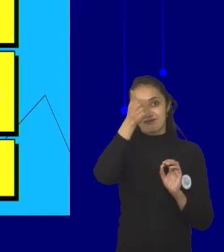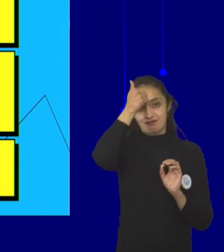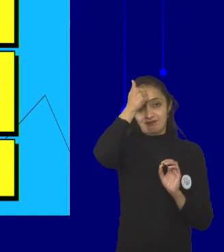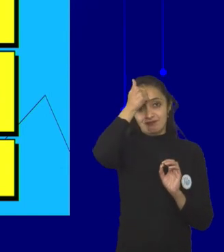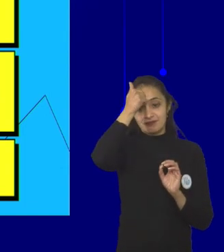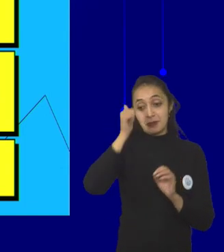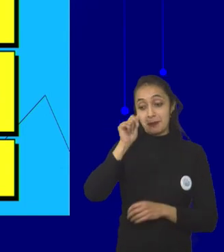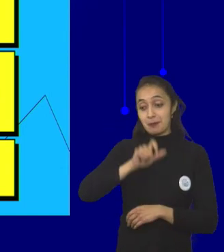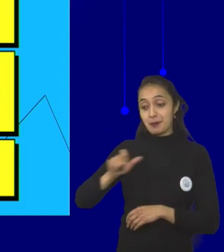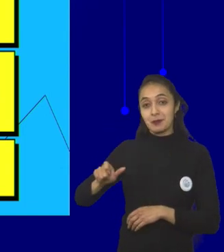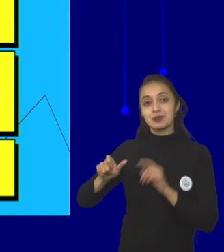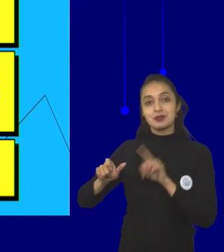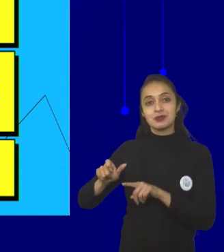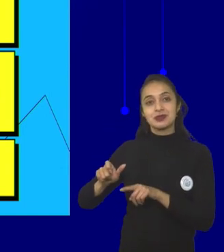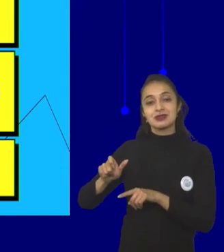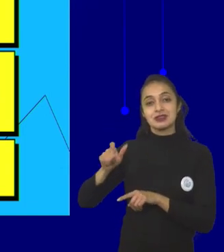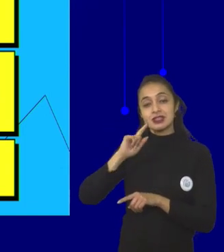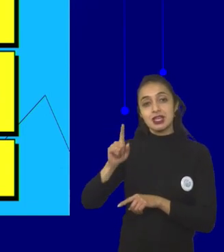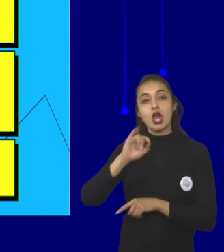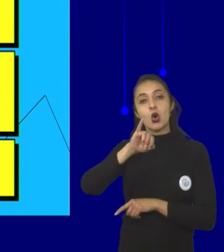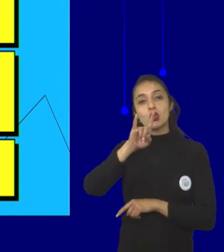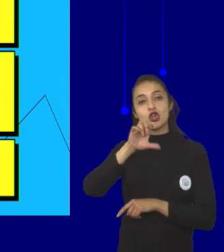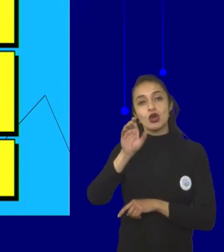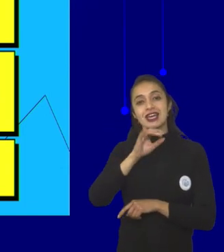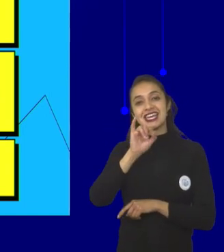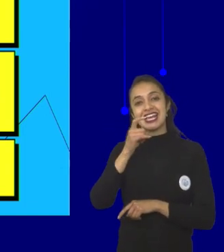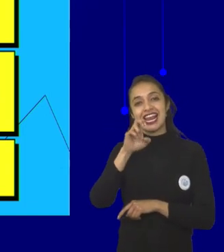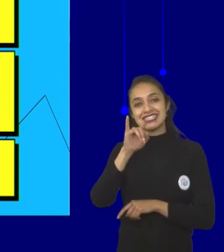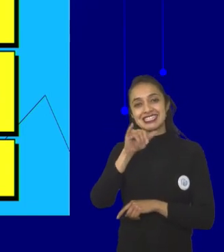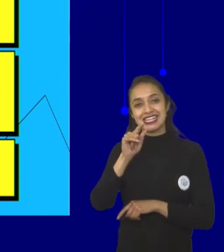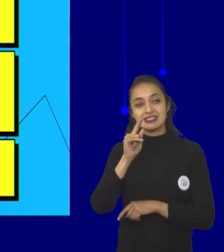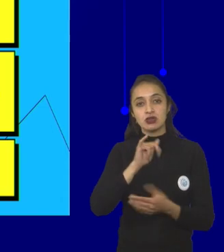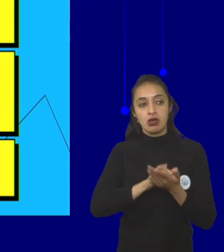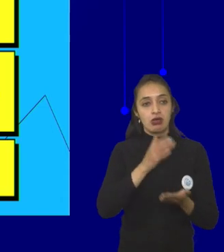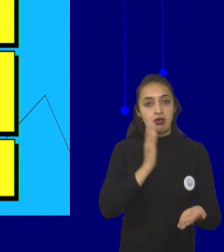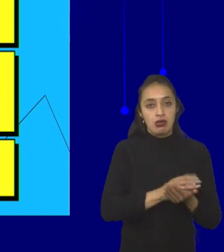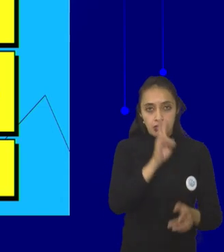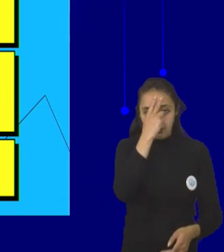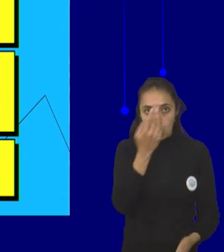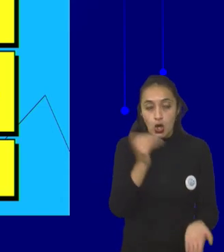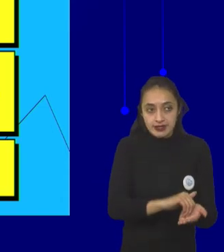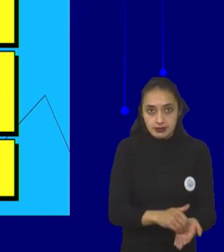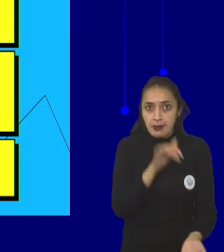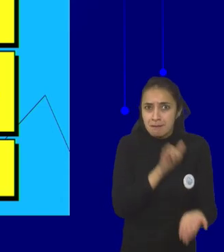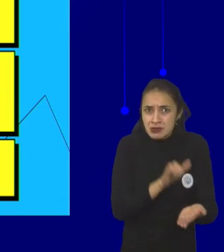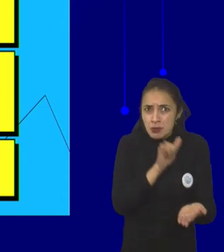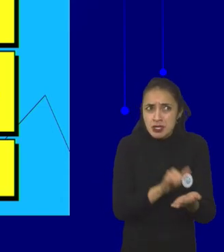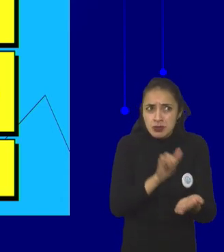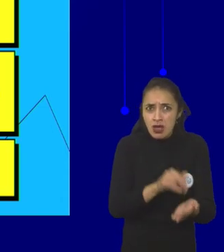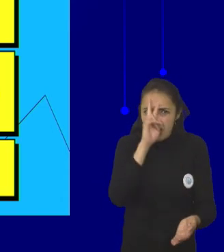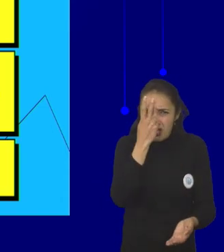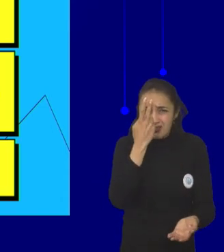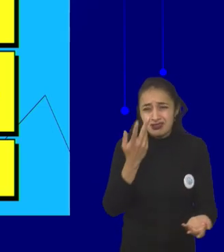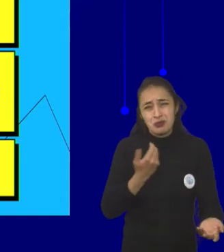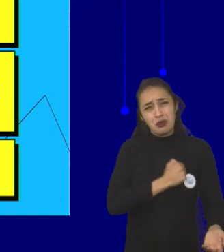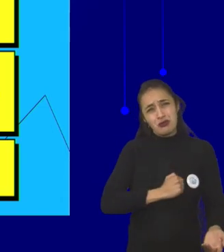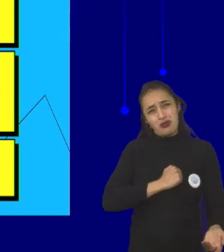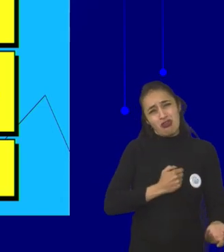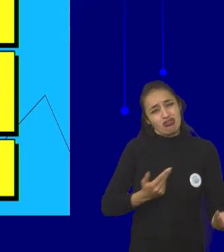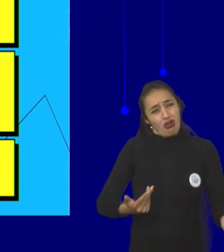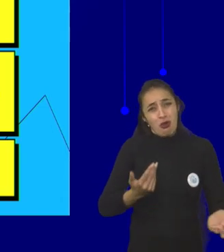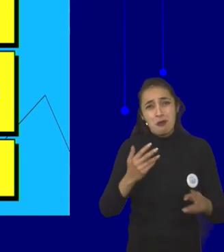maestro Julio Iglesias. No hay que tropezar con la misma piedra. O sea, por favor, ¿otra vez